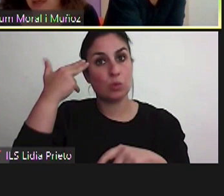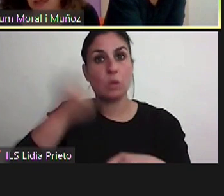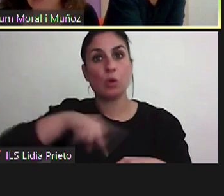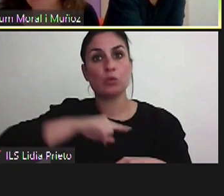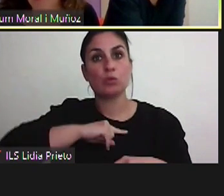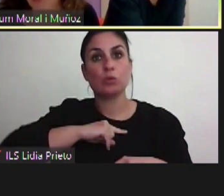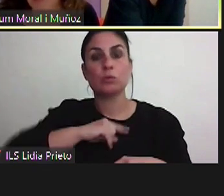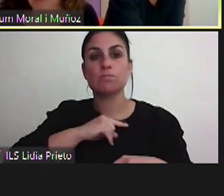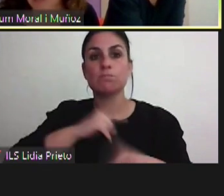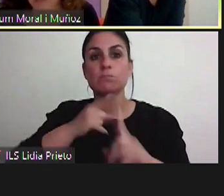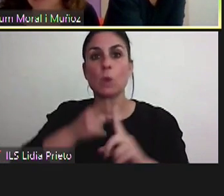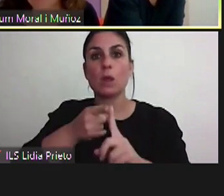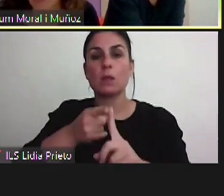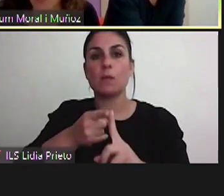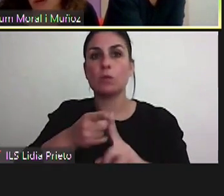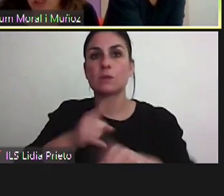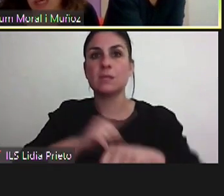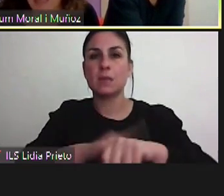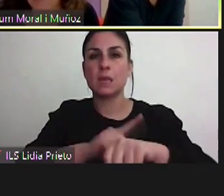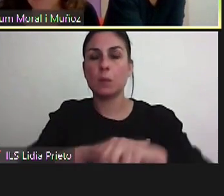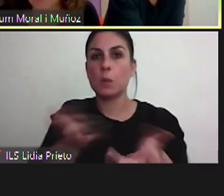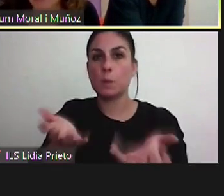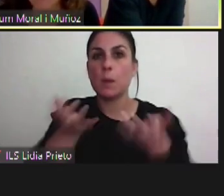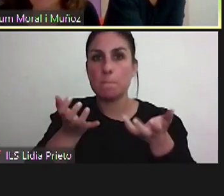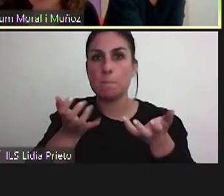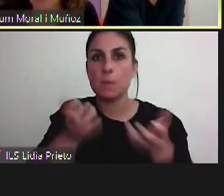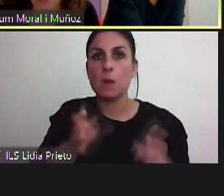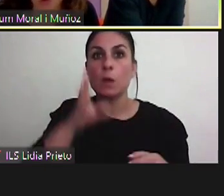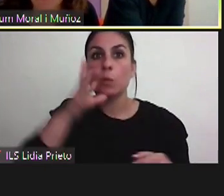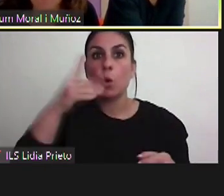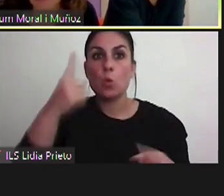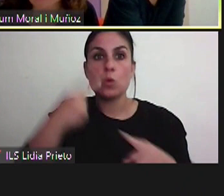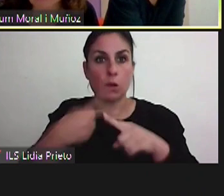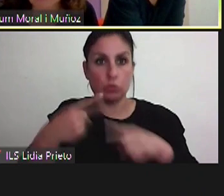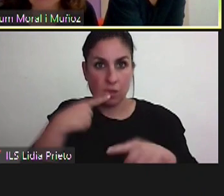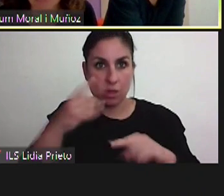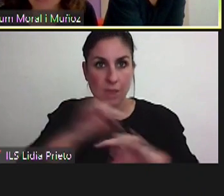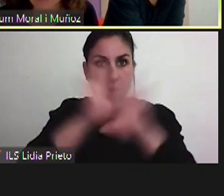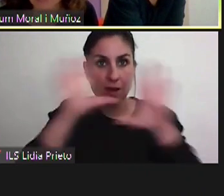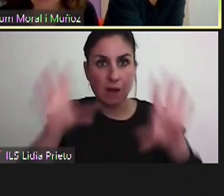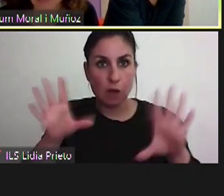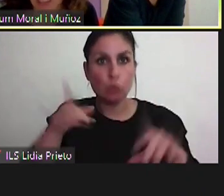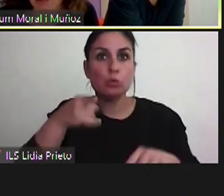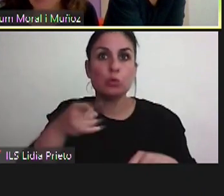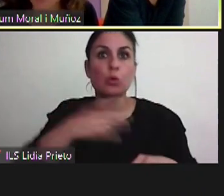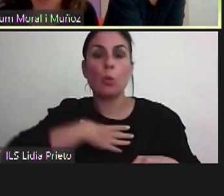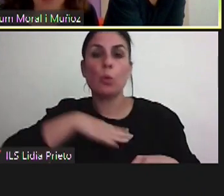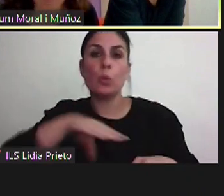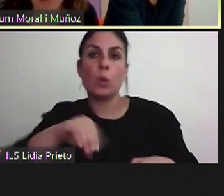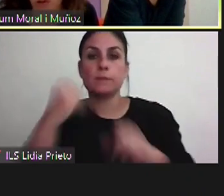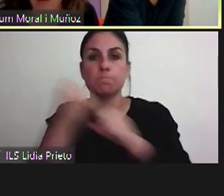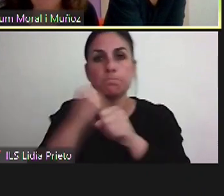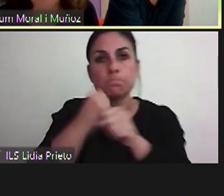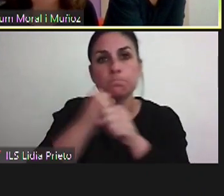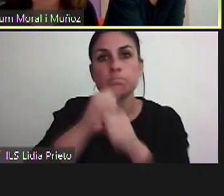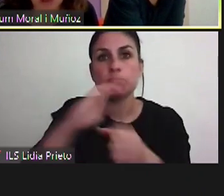tiempo. Ganar tiempo, porque hay que decir una cosa clara. Tú puedes intentar trabajar en quitarle la idea suicida a